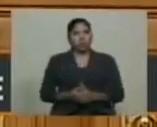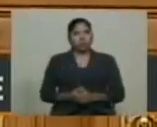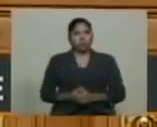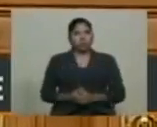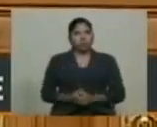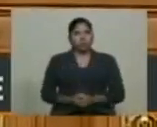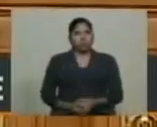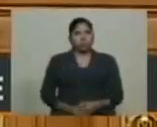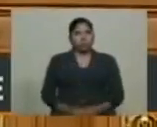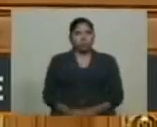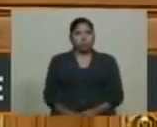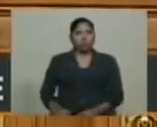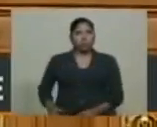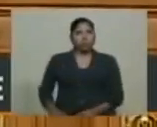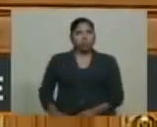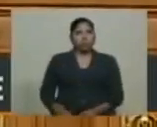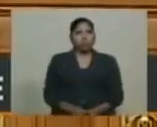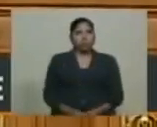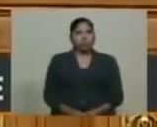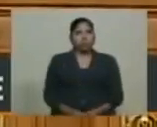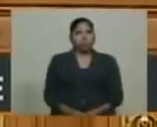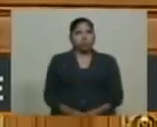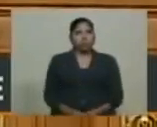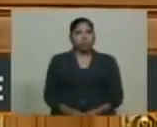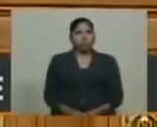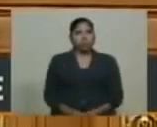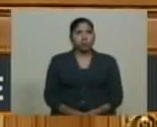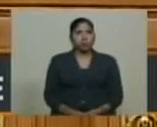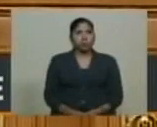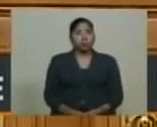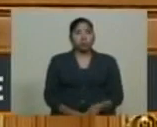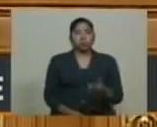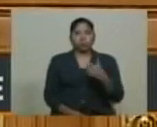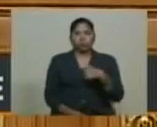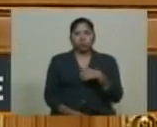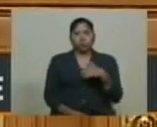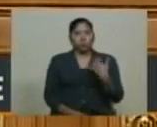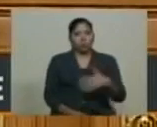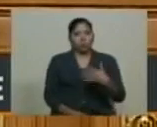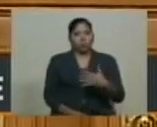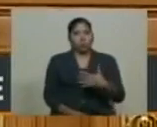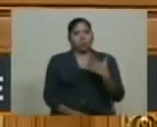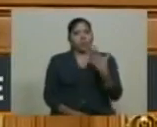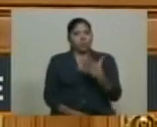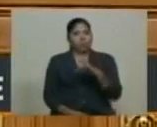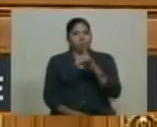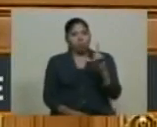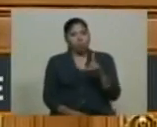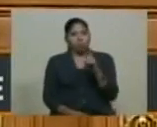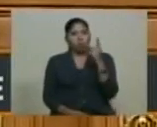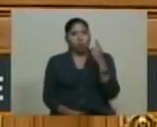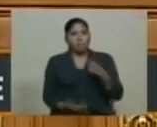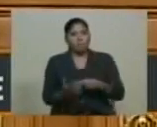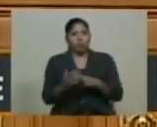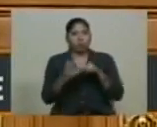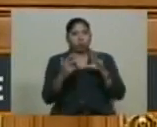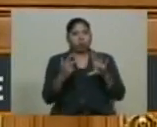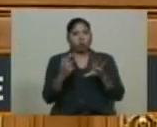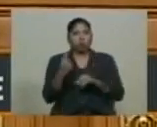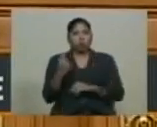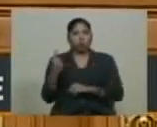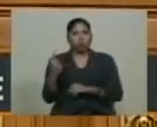Descendemos de la historia gloriosa que nació el 5 de julio de 1811.